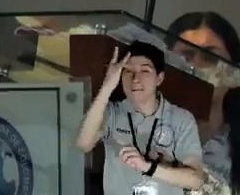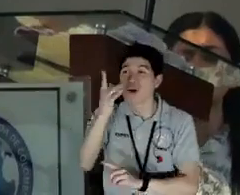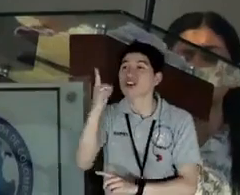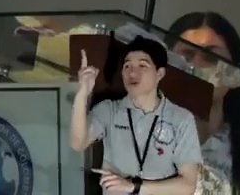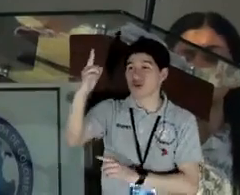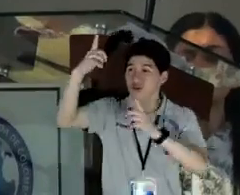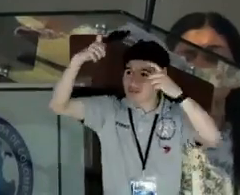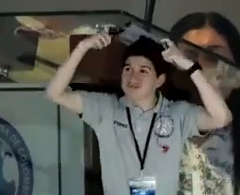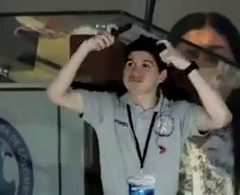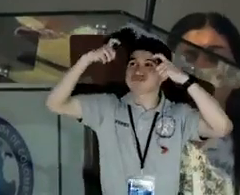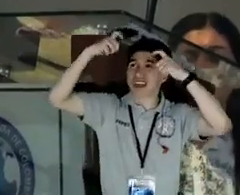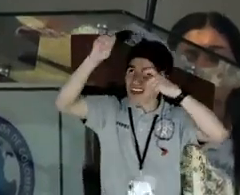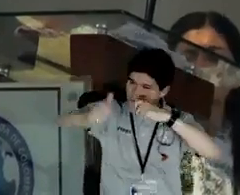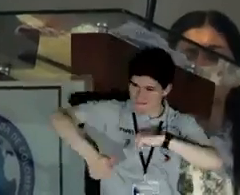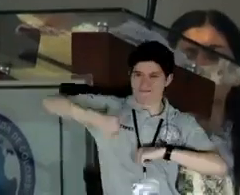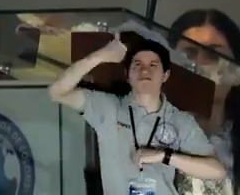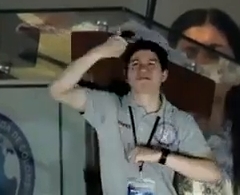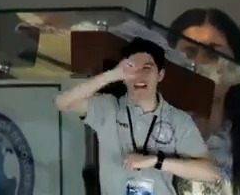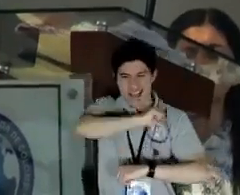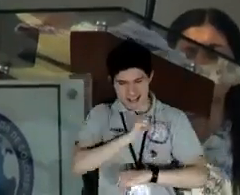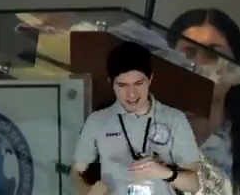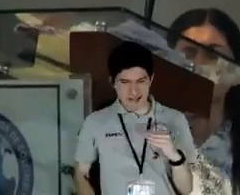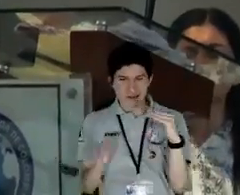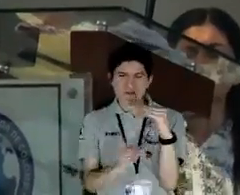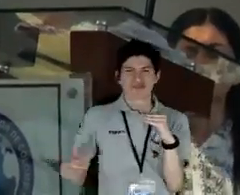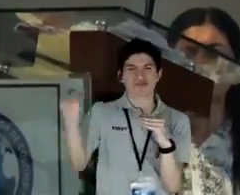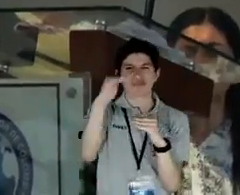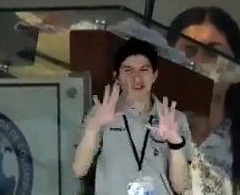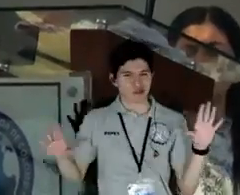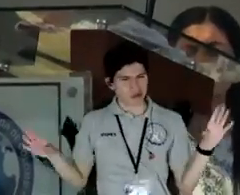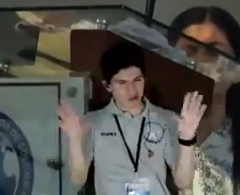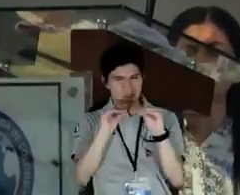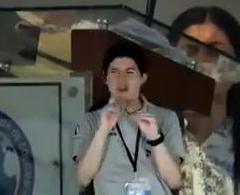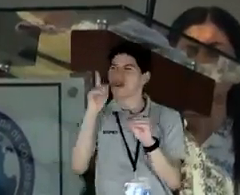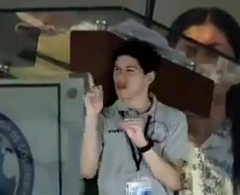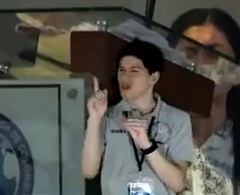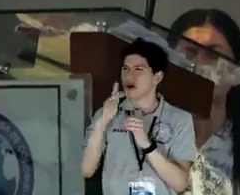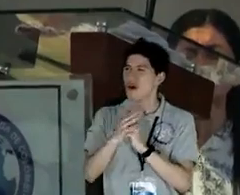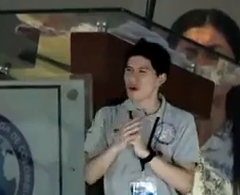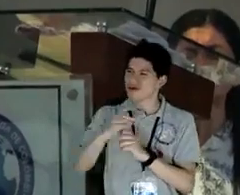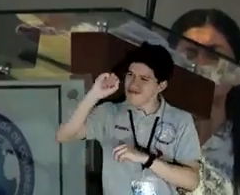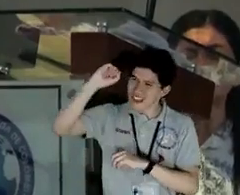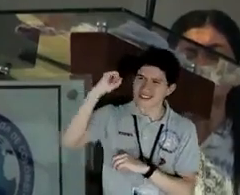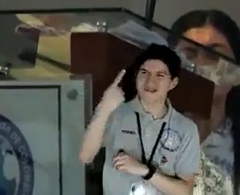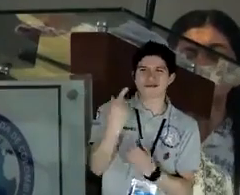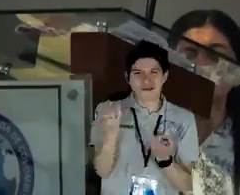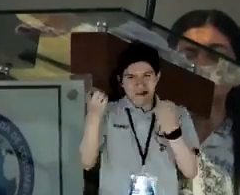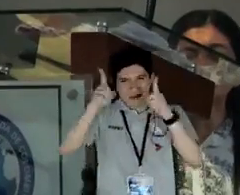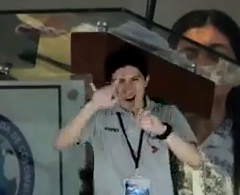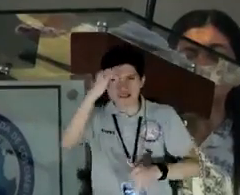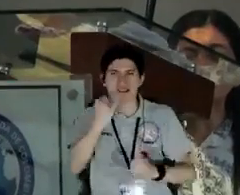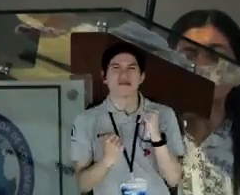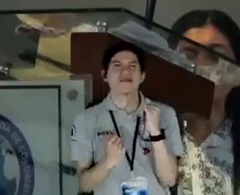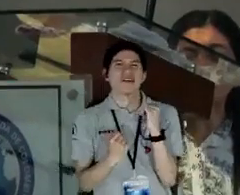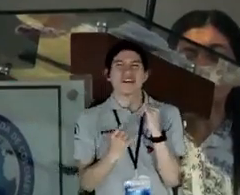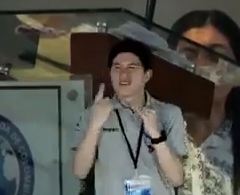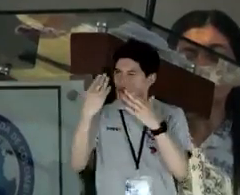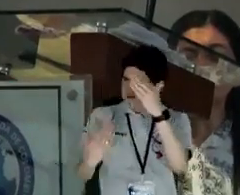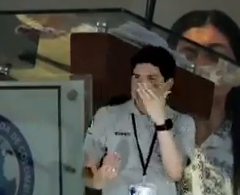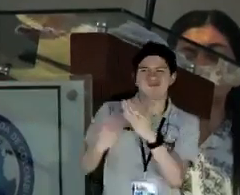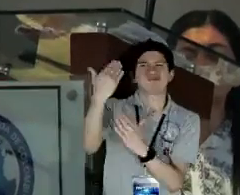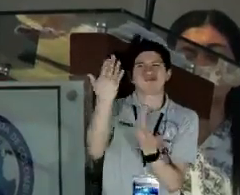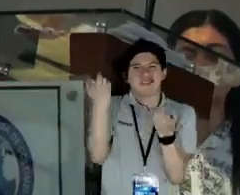eres Rey de Reyes y Señor de Señores. Tú eres el Alfa y Omega y principio y